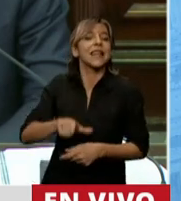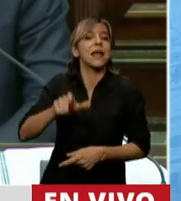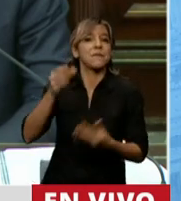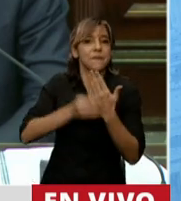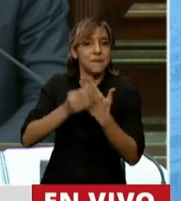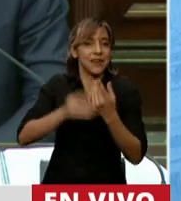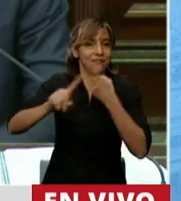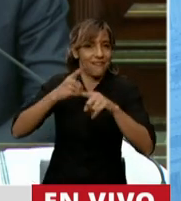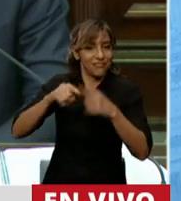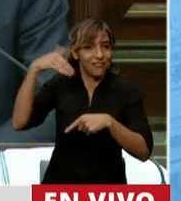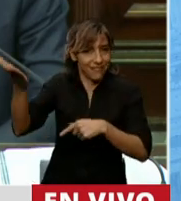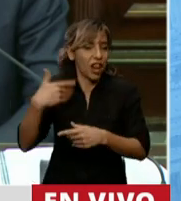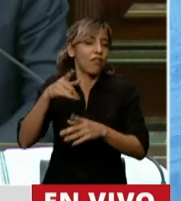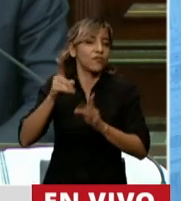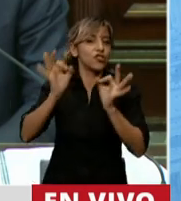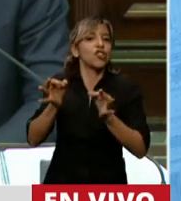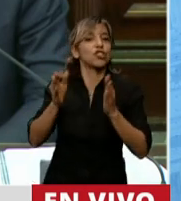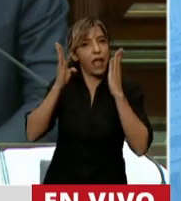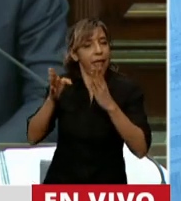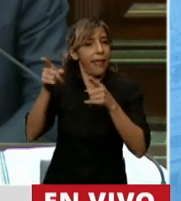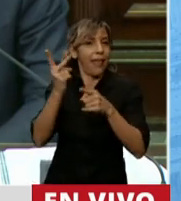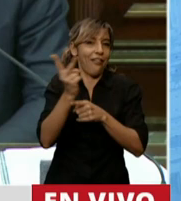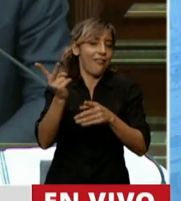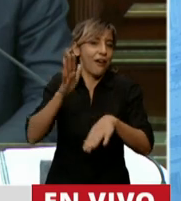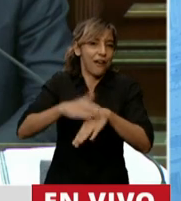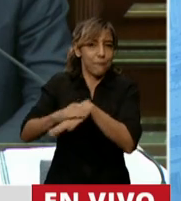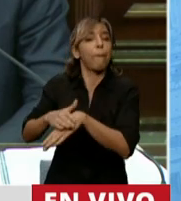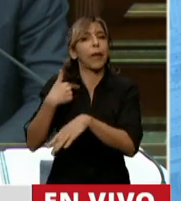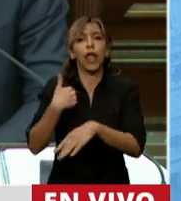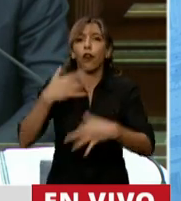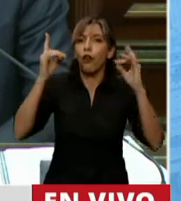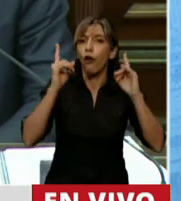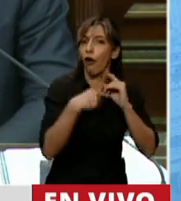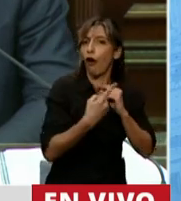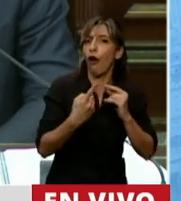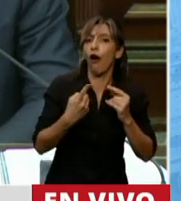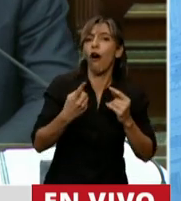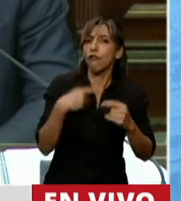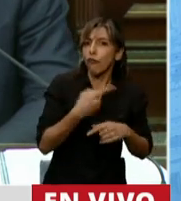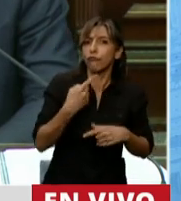esta vez estamos siendo escuchados. Así que muchísimas gracias, muy agradecida y siempre venga a